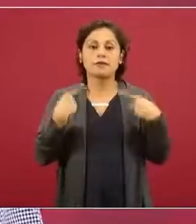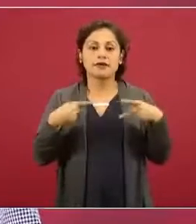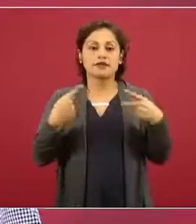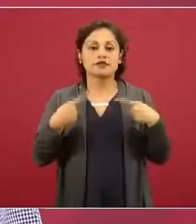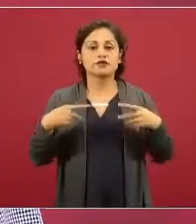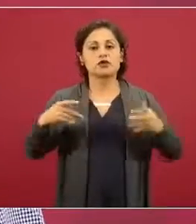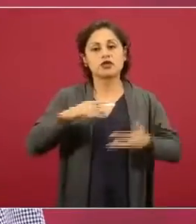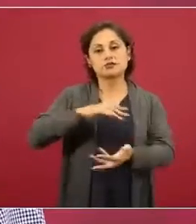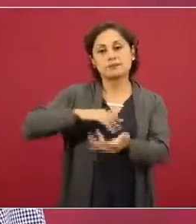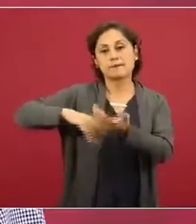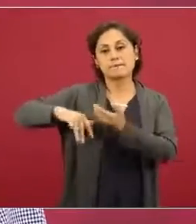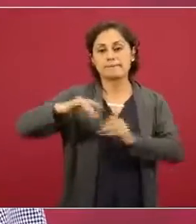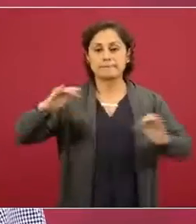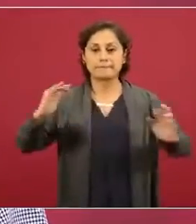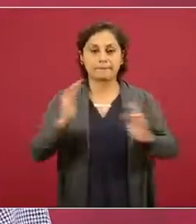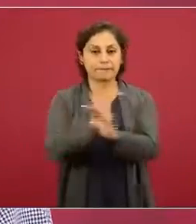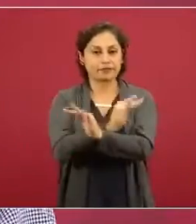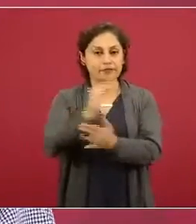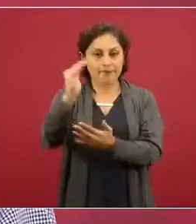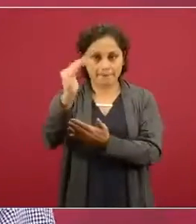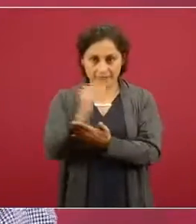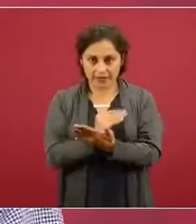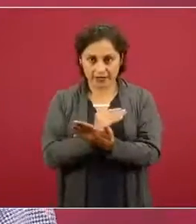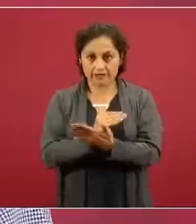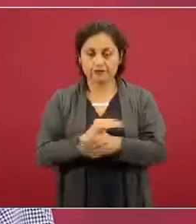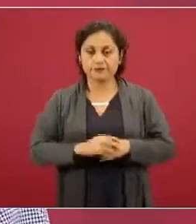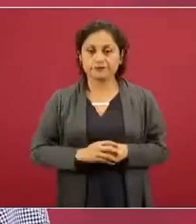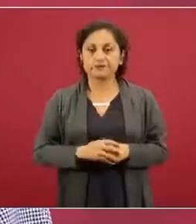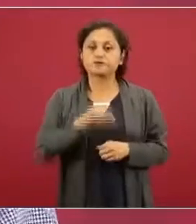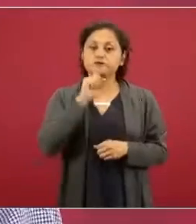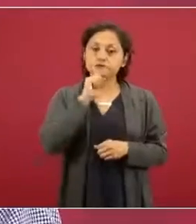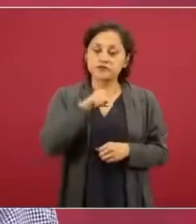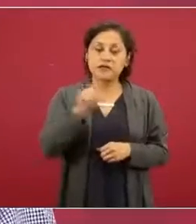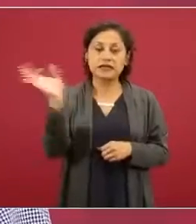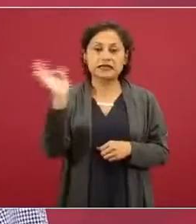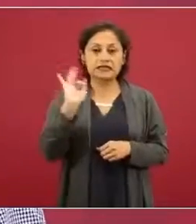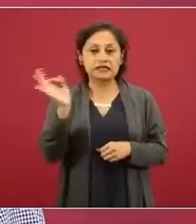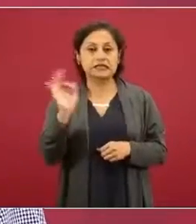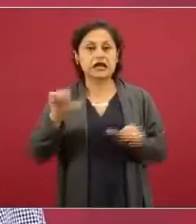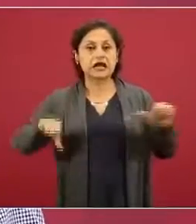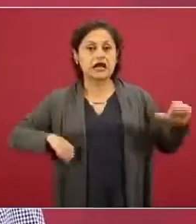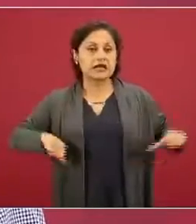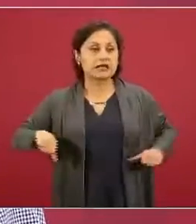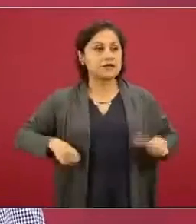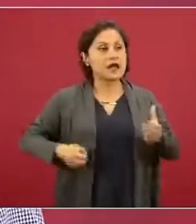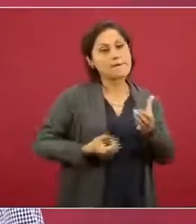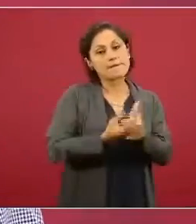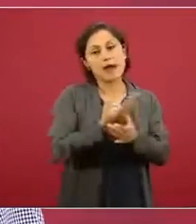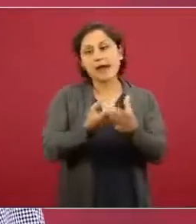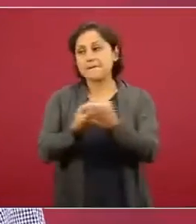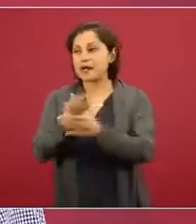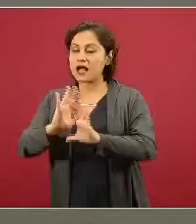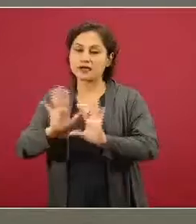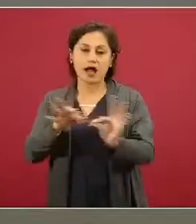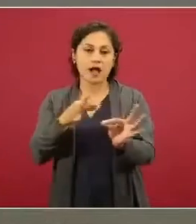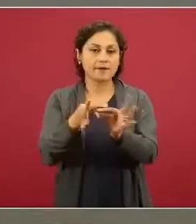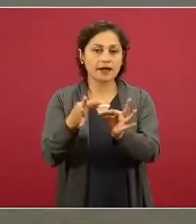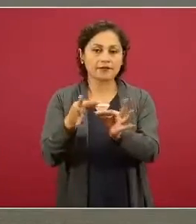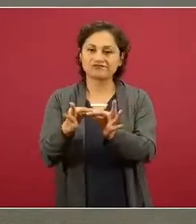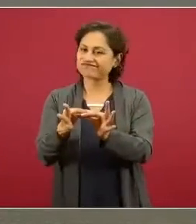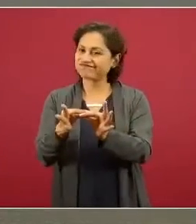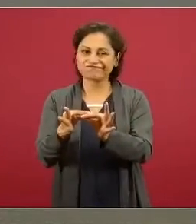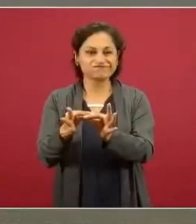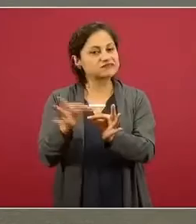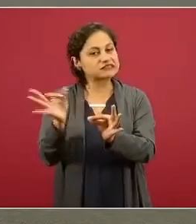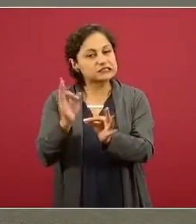el espacio público o desacelerando un poco todos los procesos de desconfinamiento que se han hecho en estas